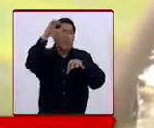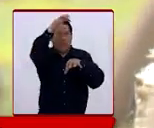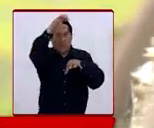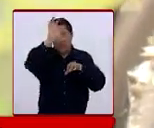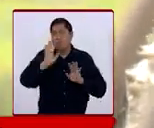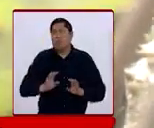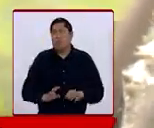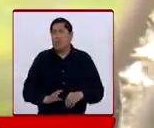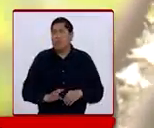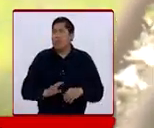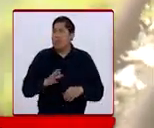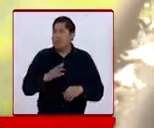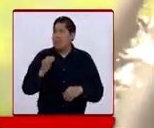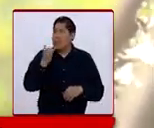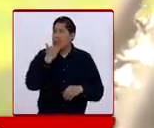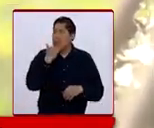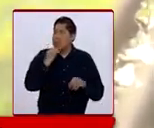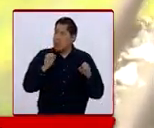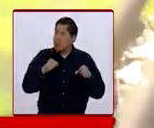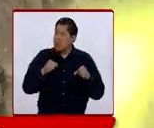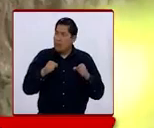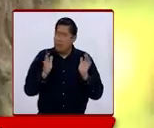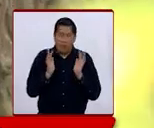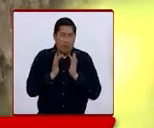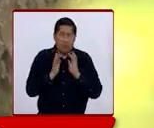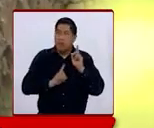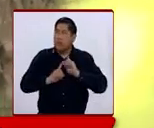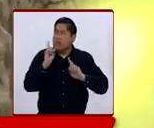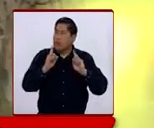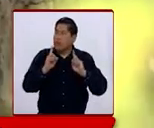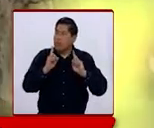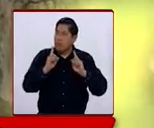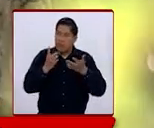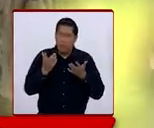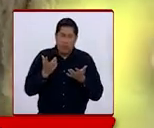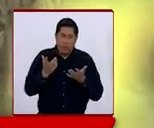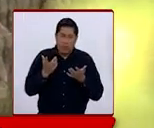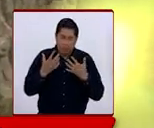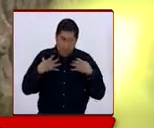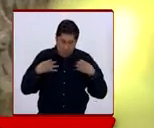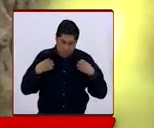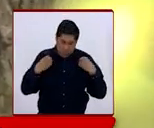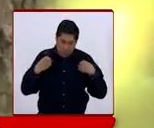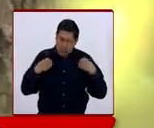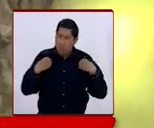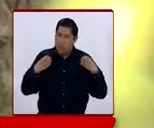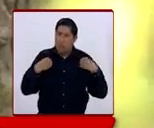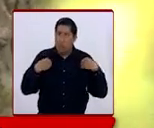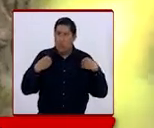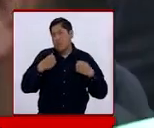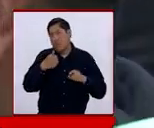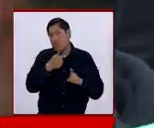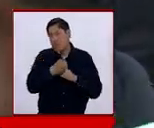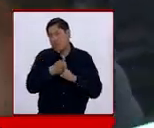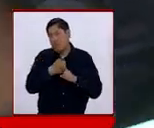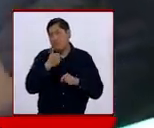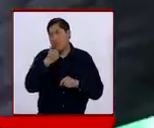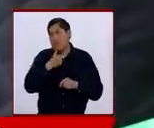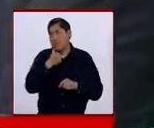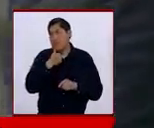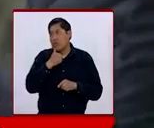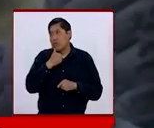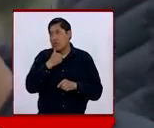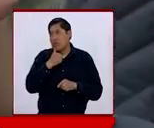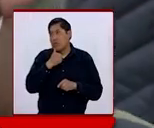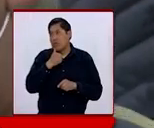áreas. Se ha podido colectar también algunas prendas de vestir, las cuales corresponderían a la víctima. ¿Hablaba de que el